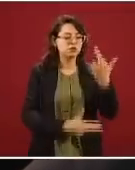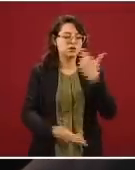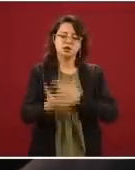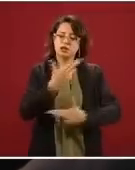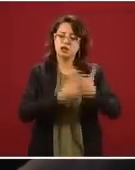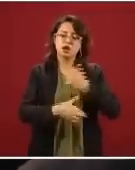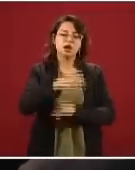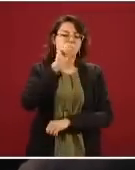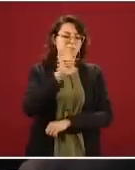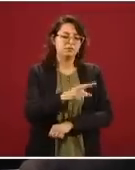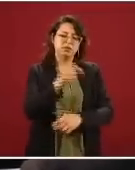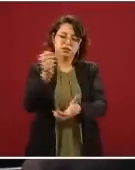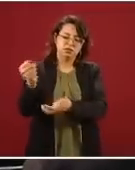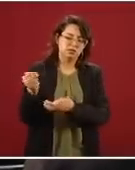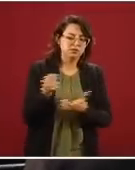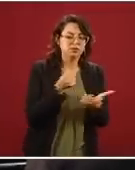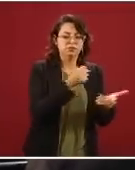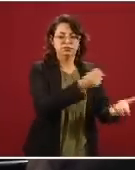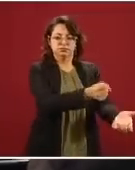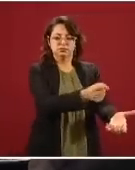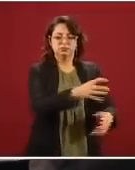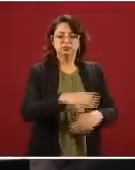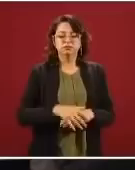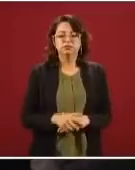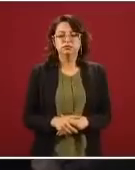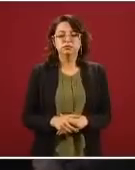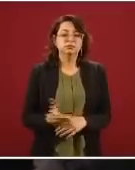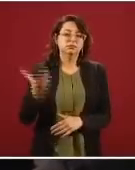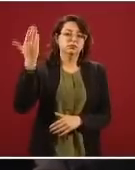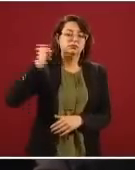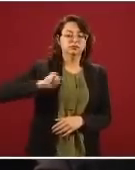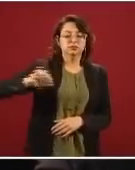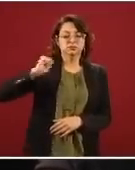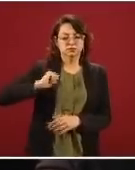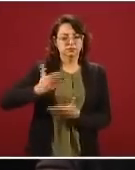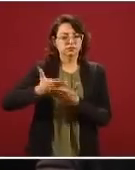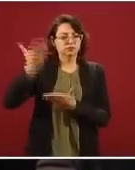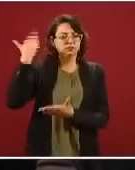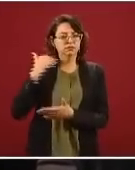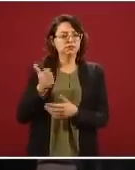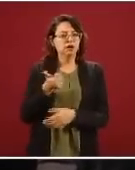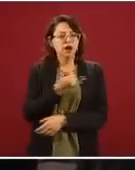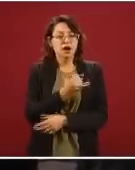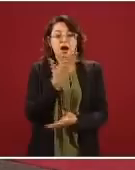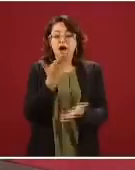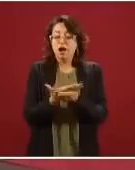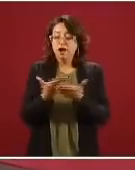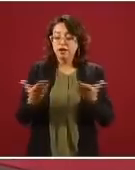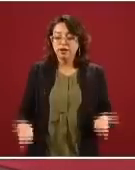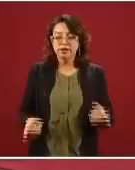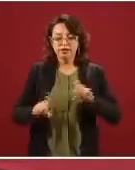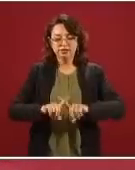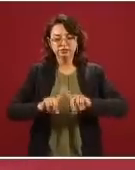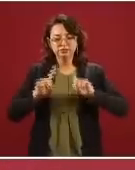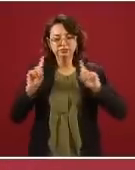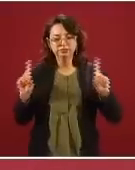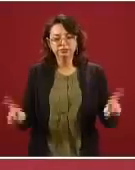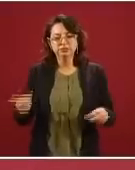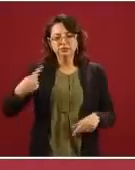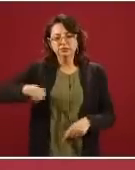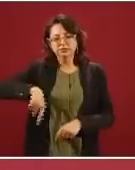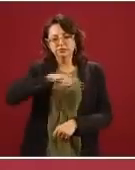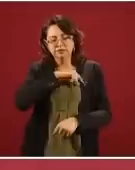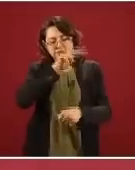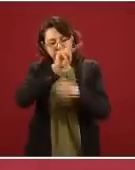entregando esos bienes. Así era el procedimiento. Ahora no. Ahora estamos muy